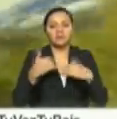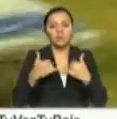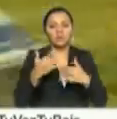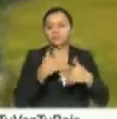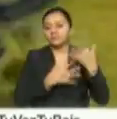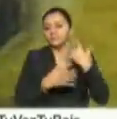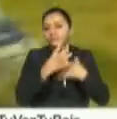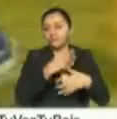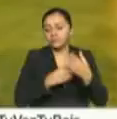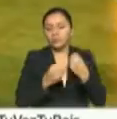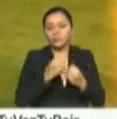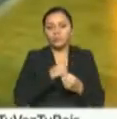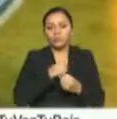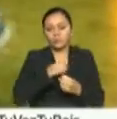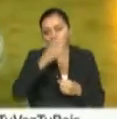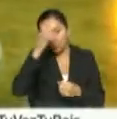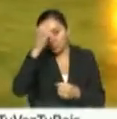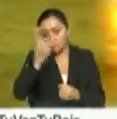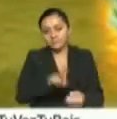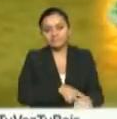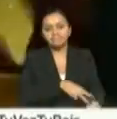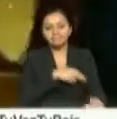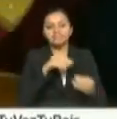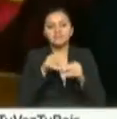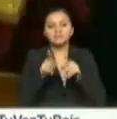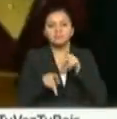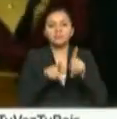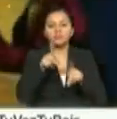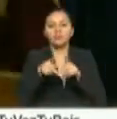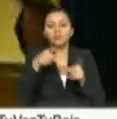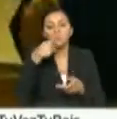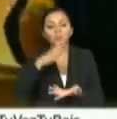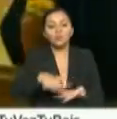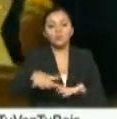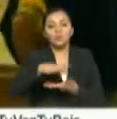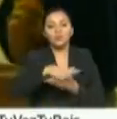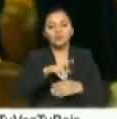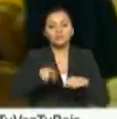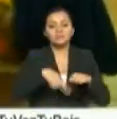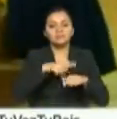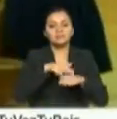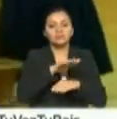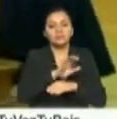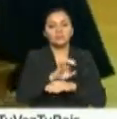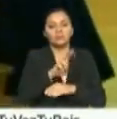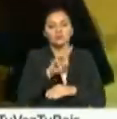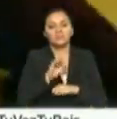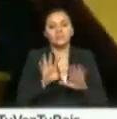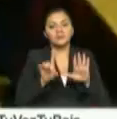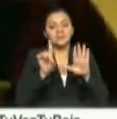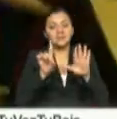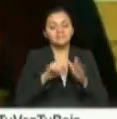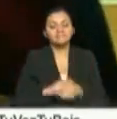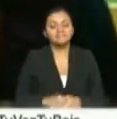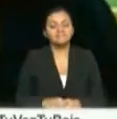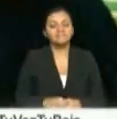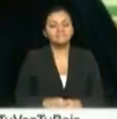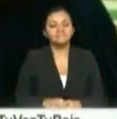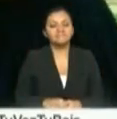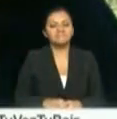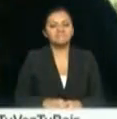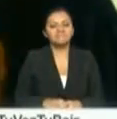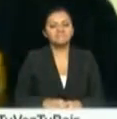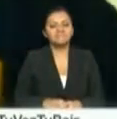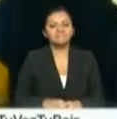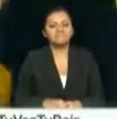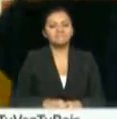Ancestrales, autóctonos, tradicionales y populares de los pueblos y nacionalidades del Ecuador 2016. Carolina Díaz,